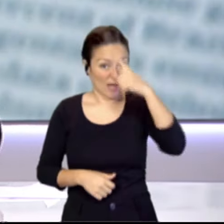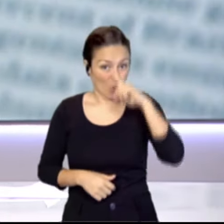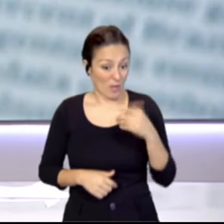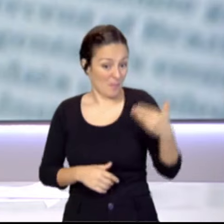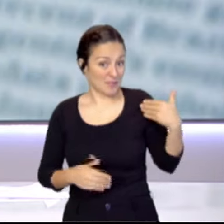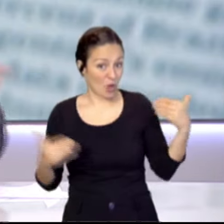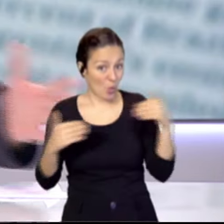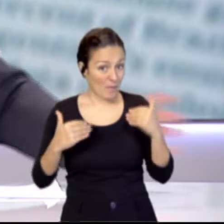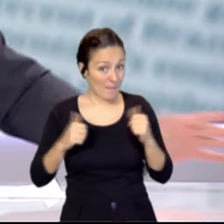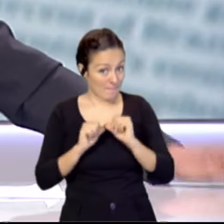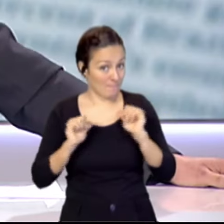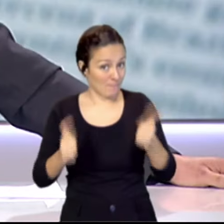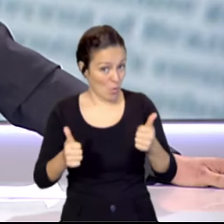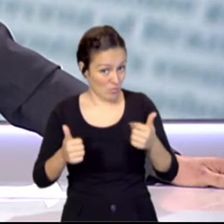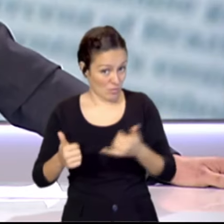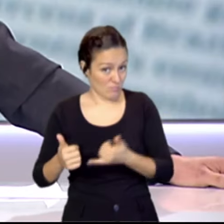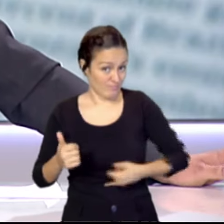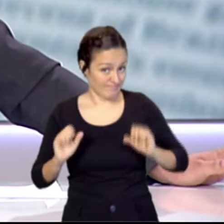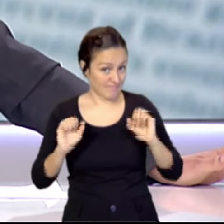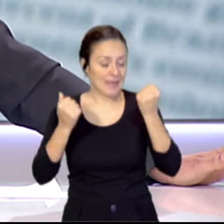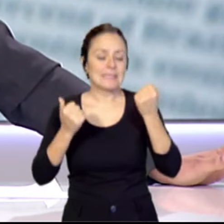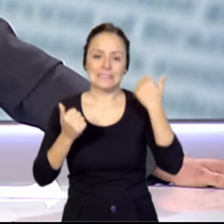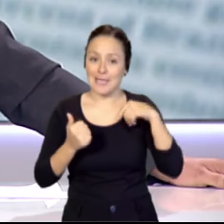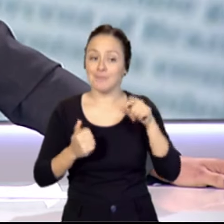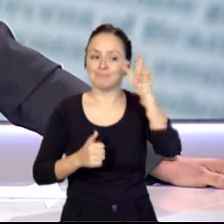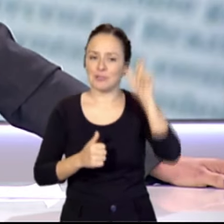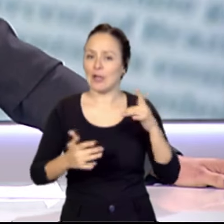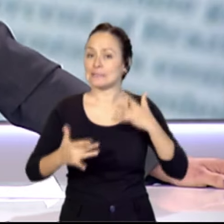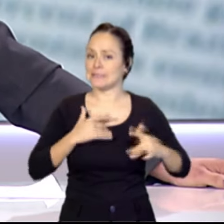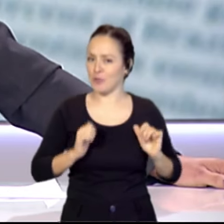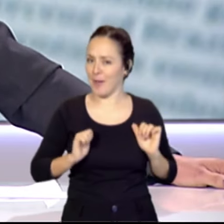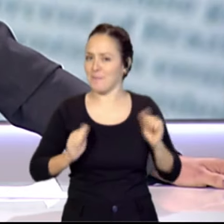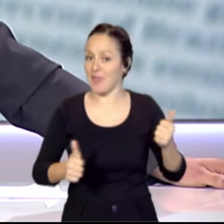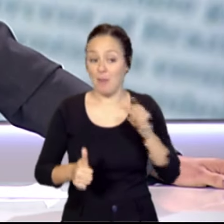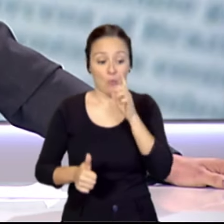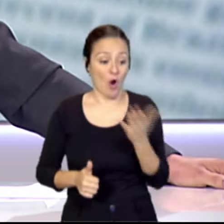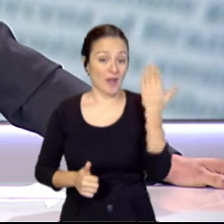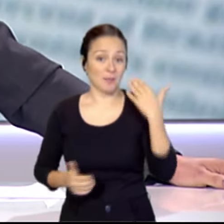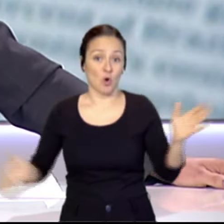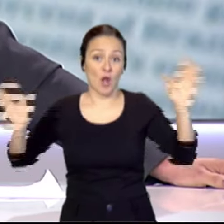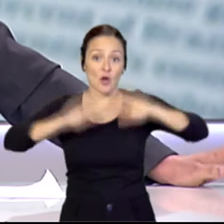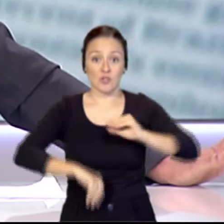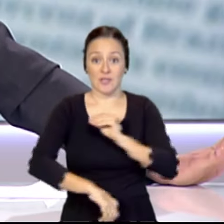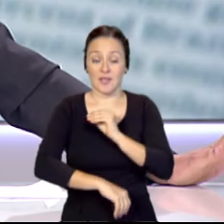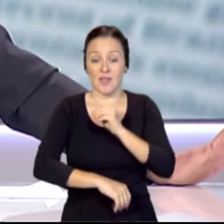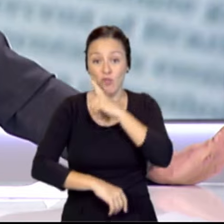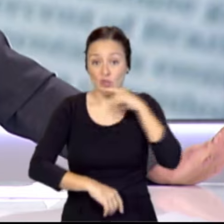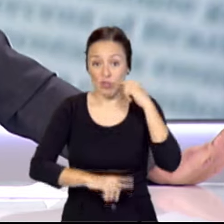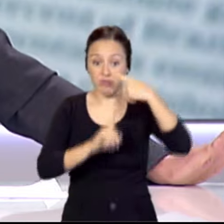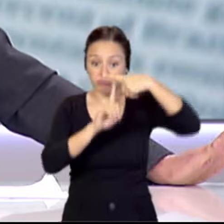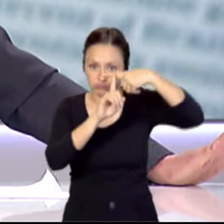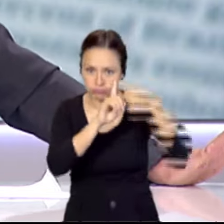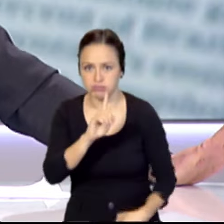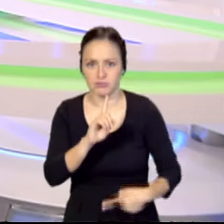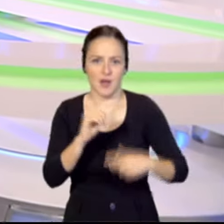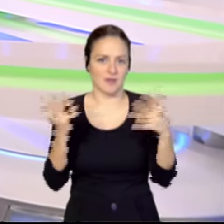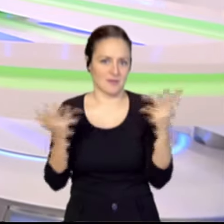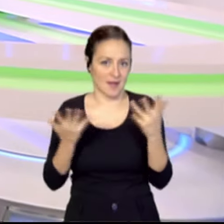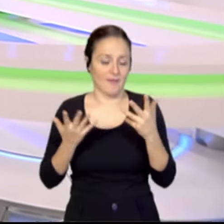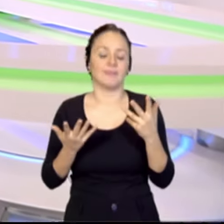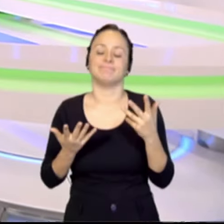resentirse vemos pues ese primer síntoma de esta persona que anoche sufría esa hipoglucemia grave Bueno cómo están viendo